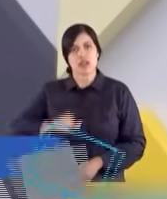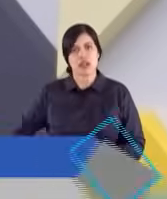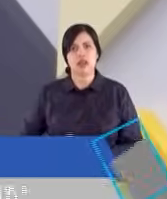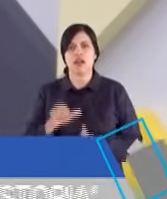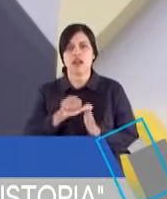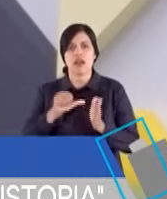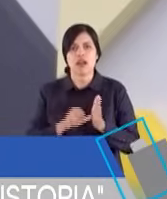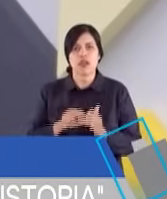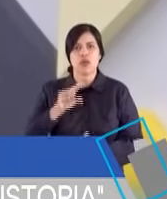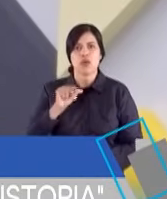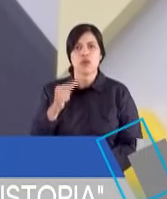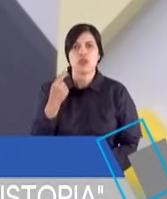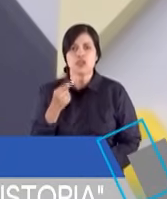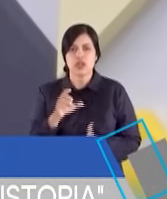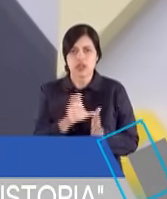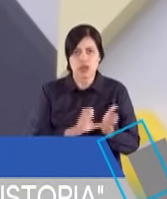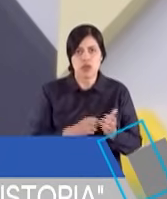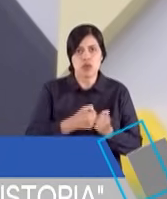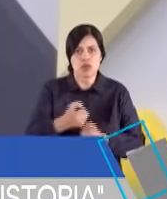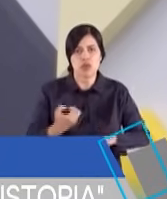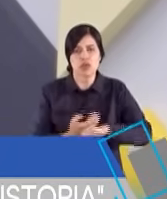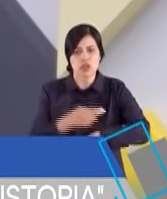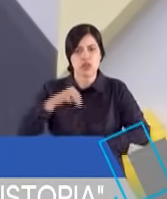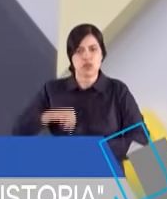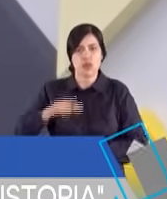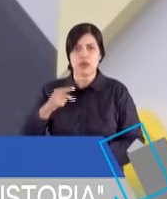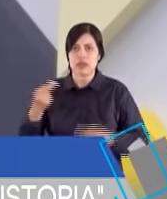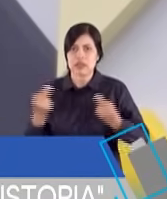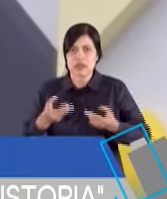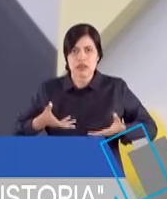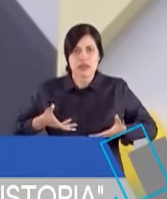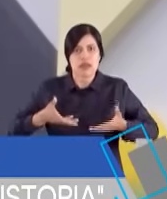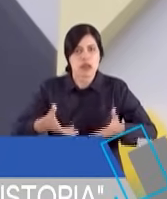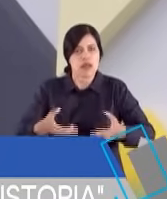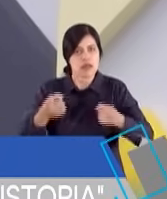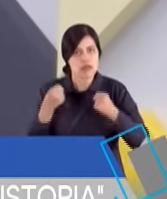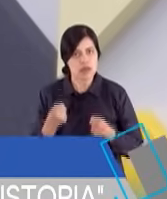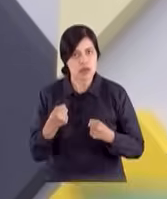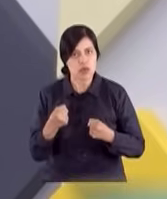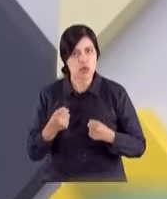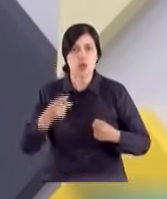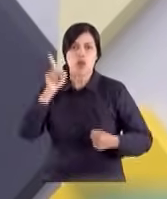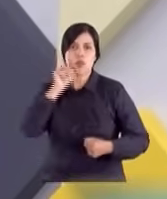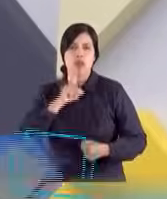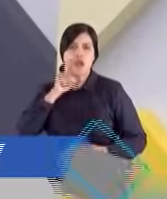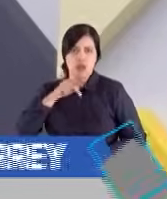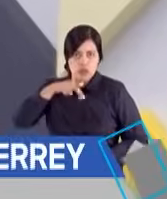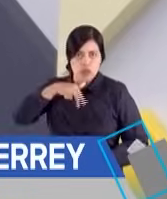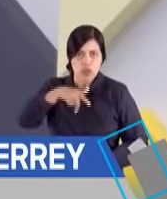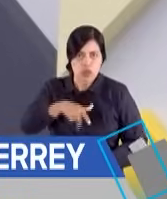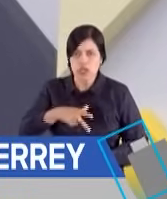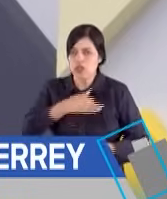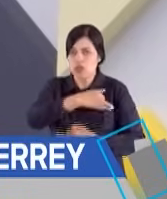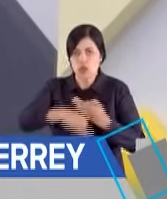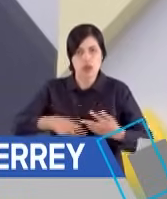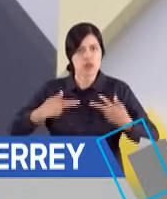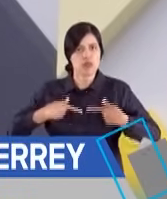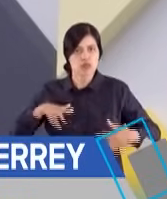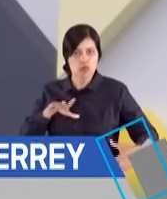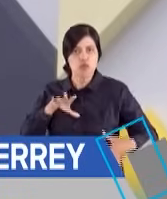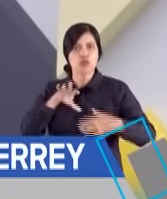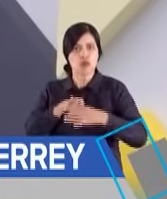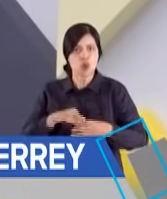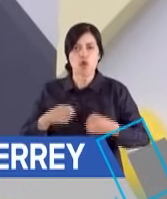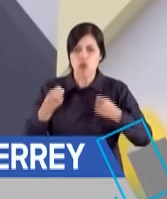Ahora, ¿qué tenemos que hacer? Senderos seguros donde puedan transitar no solamente las mujeres, sino las personas. Y esto está íntimamente vinculado con